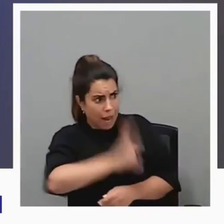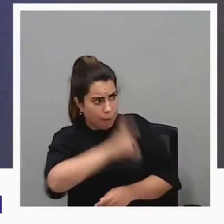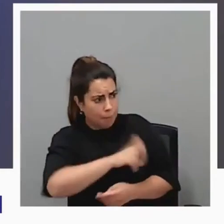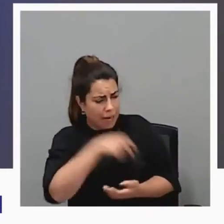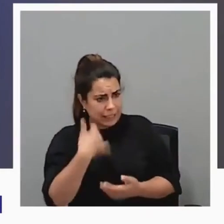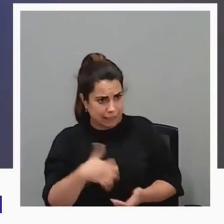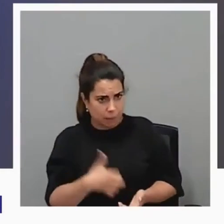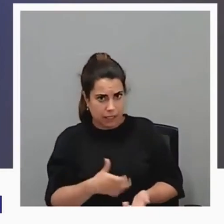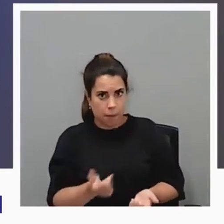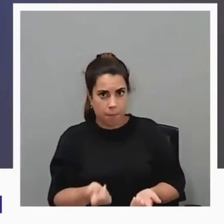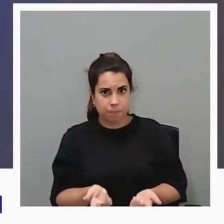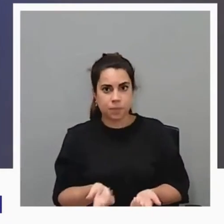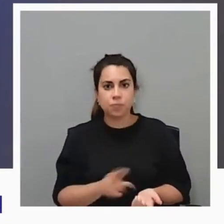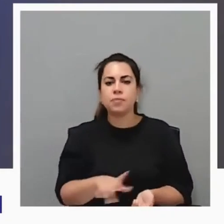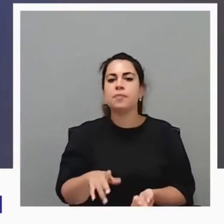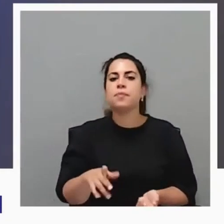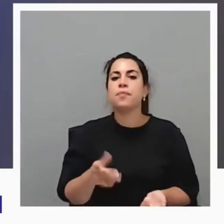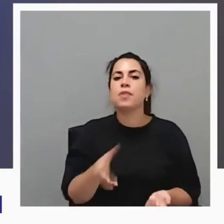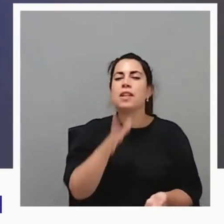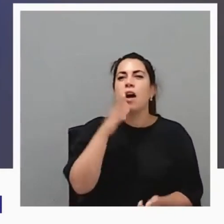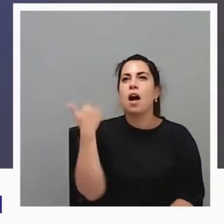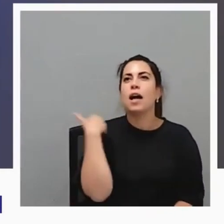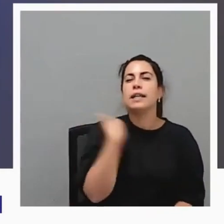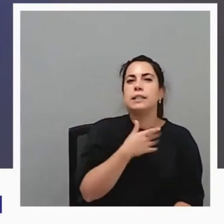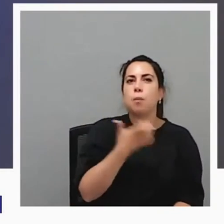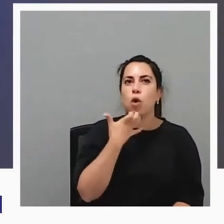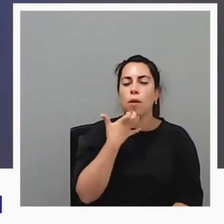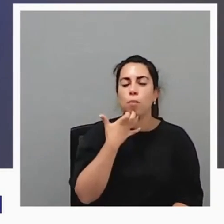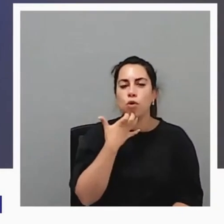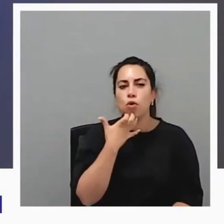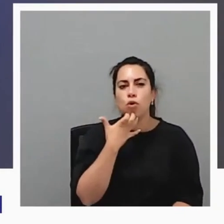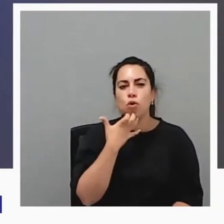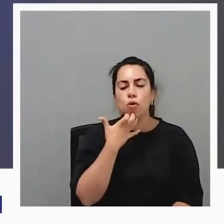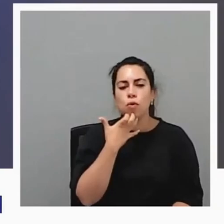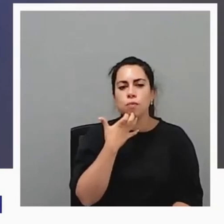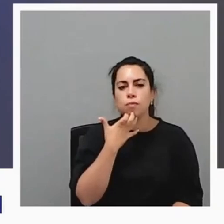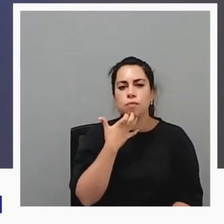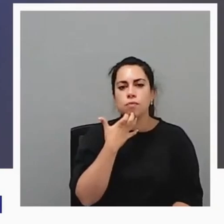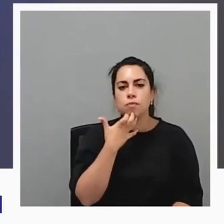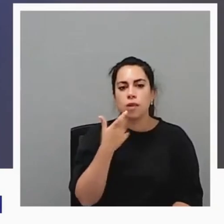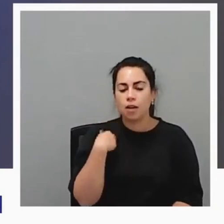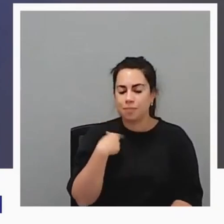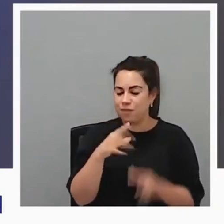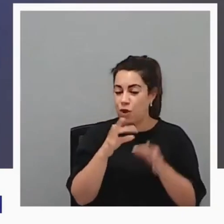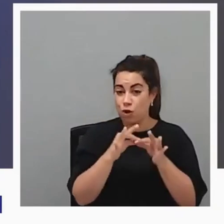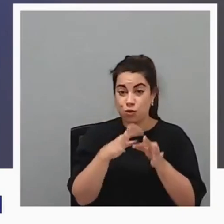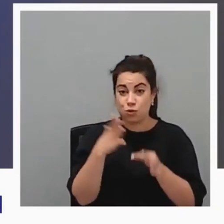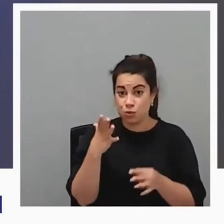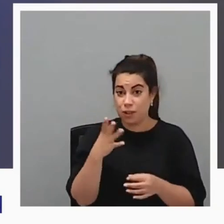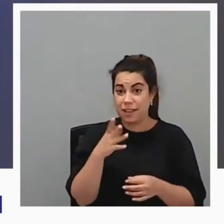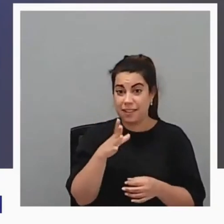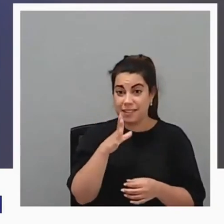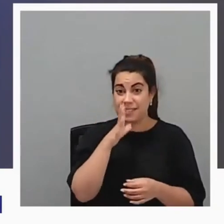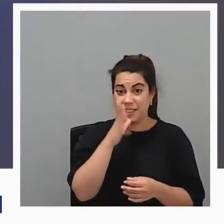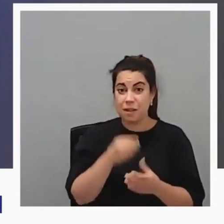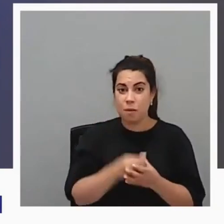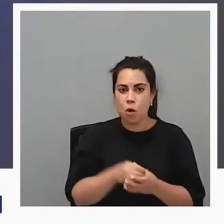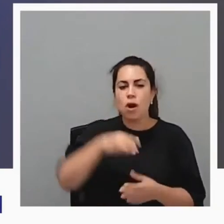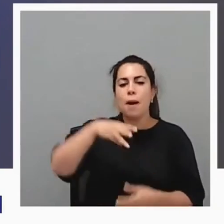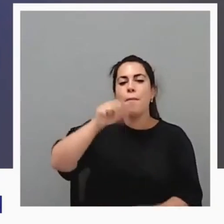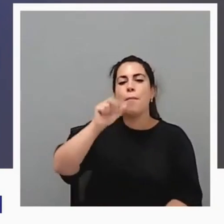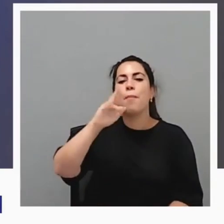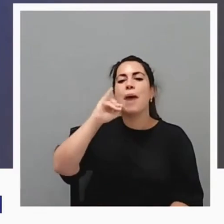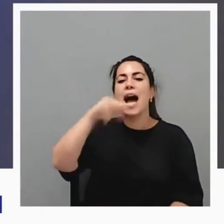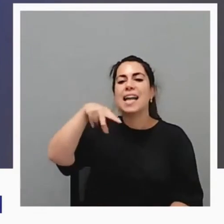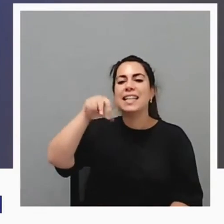Remoto divertido. Pero ayer, por ejemplo, fíjate, ayer tuve la fortuna de estar comiendo con Marina, que nos acompaña desde